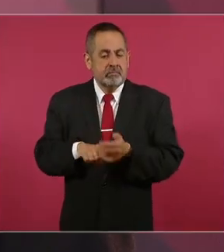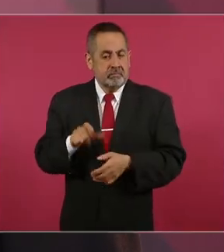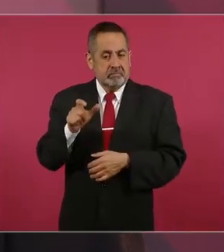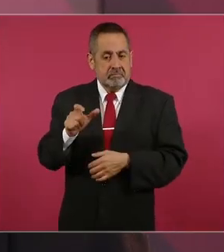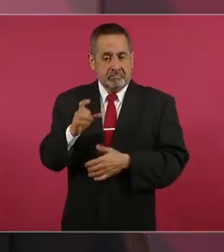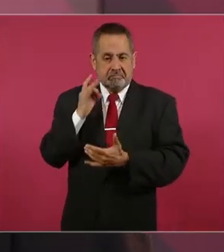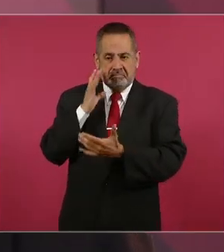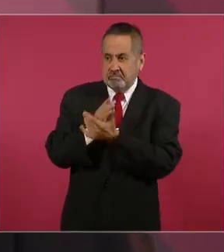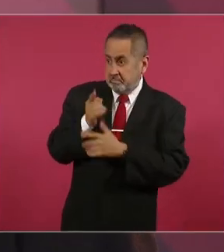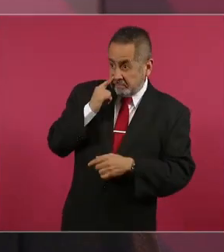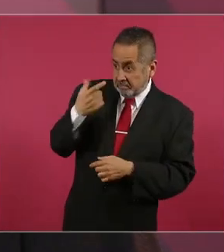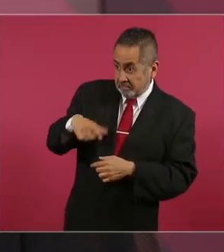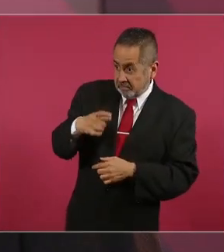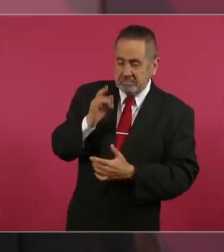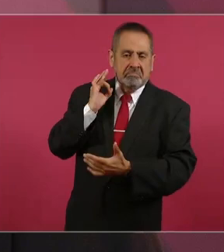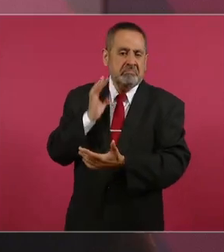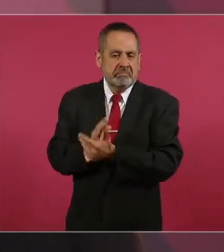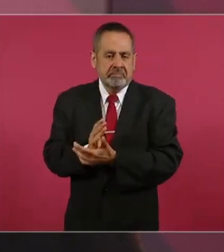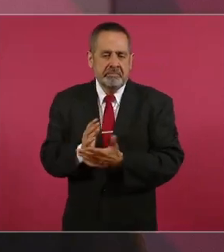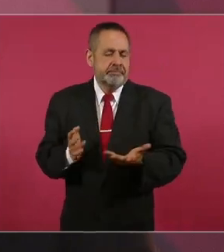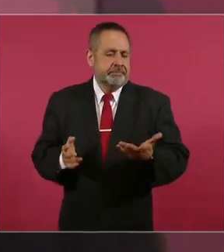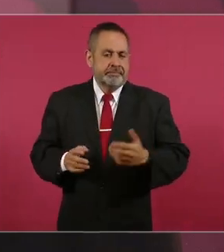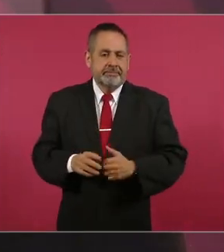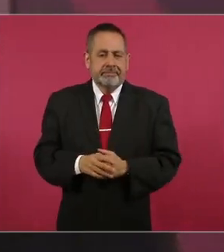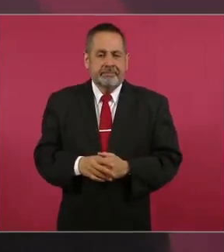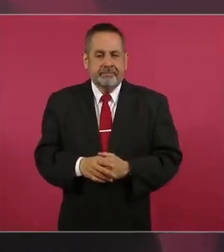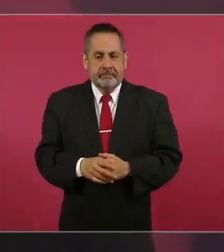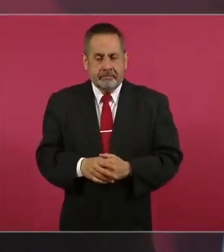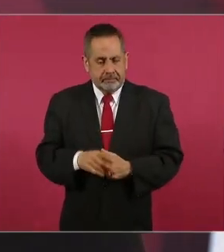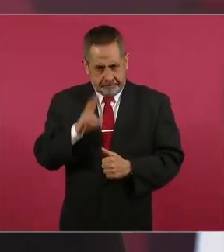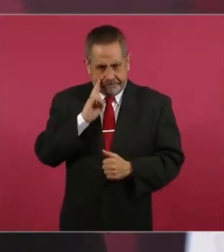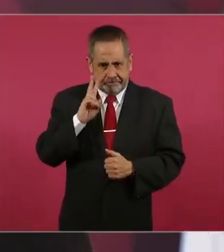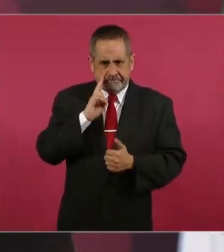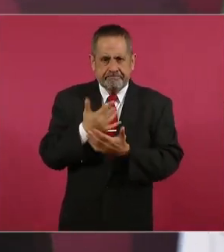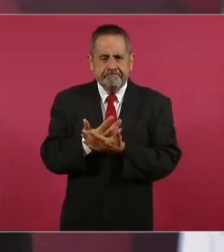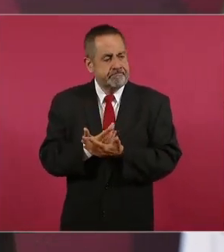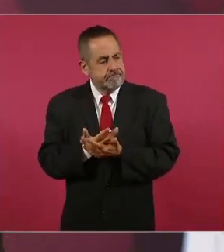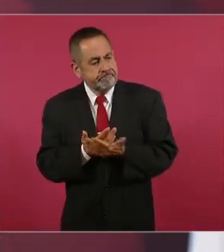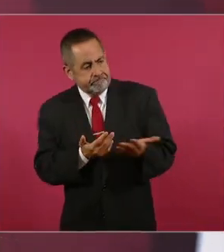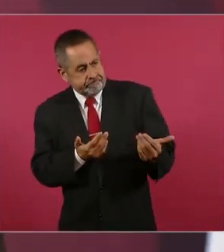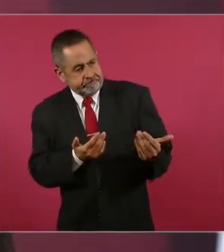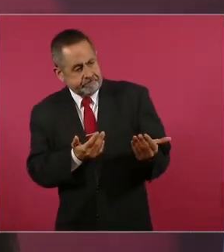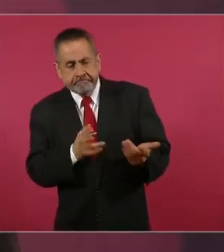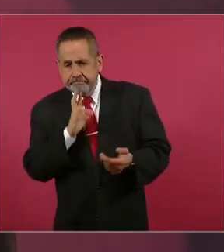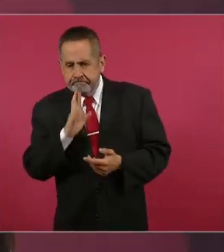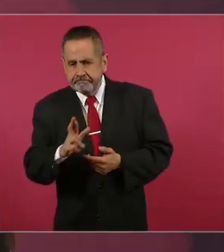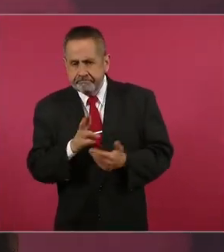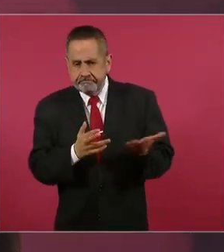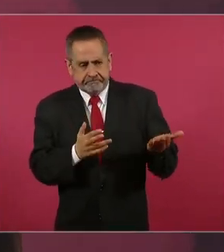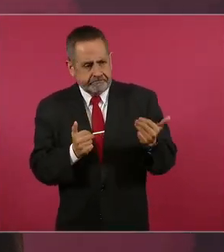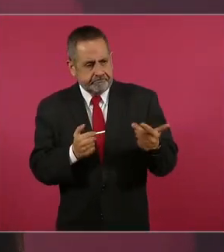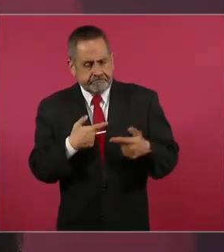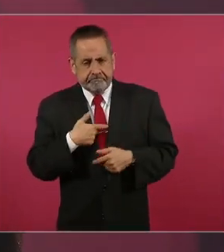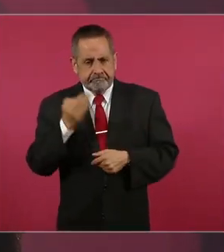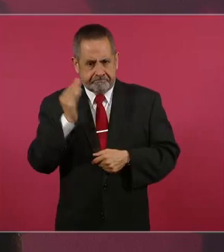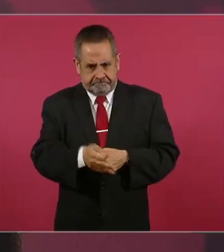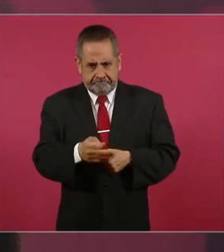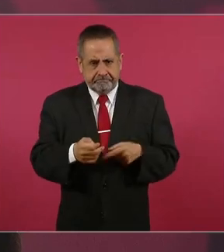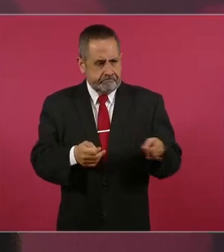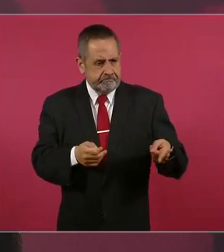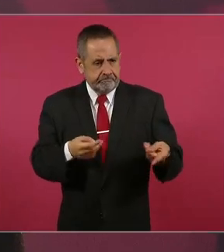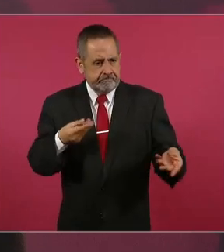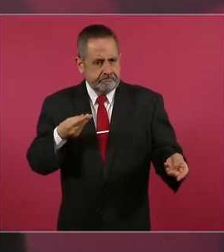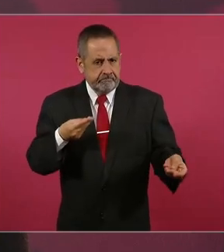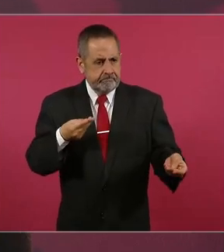dinero. Por eso estoy esperando que Loret acepte